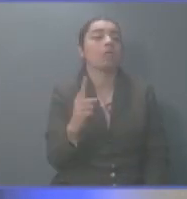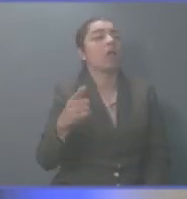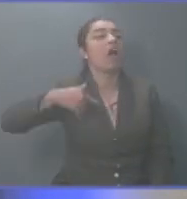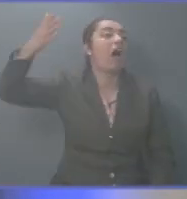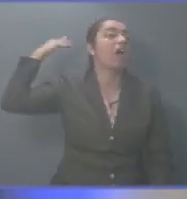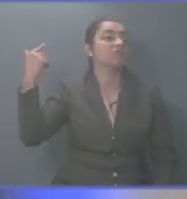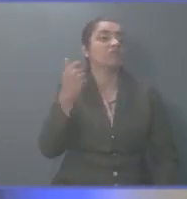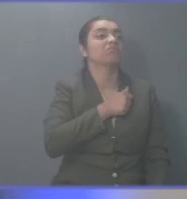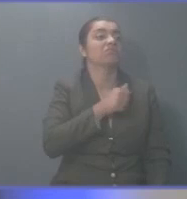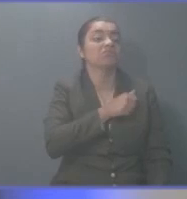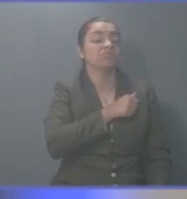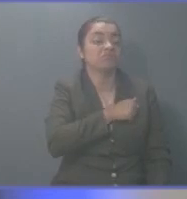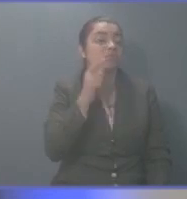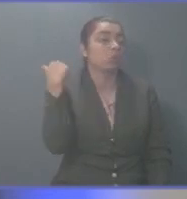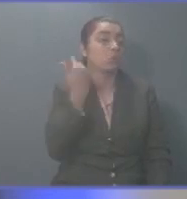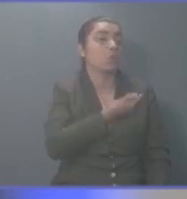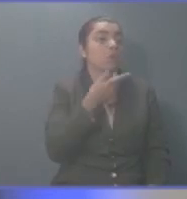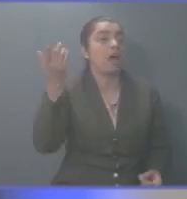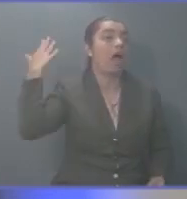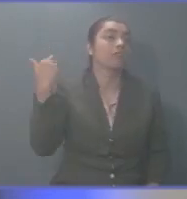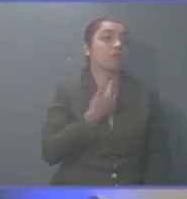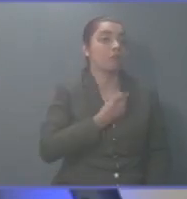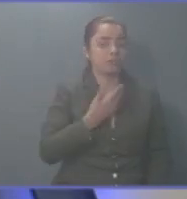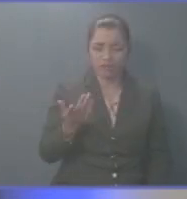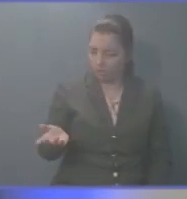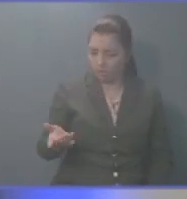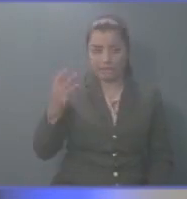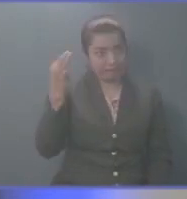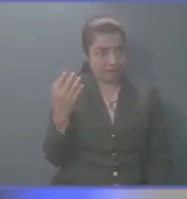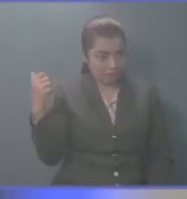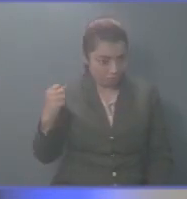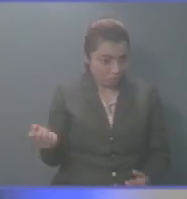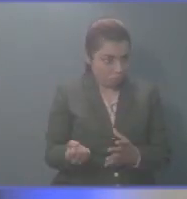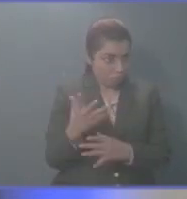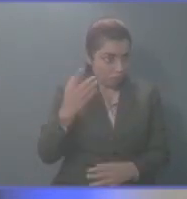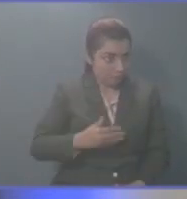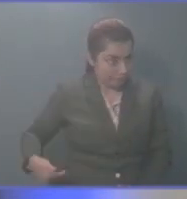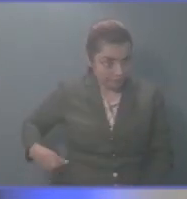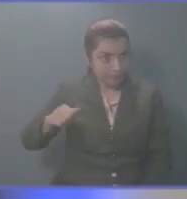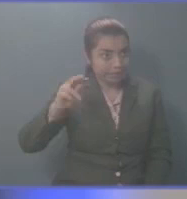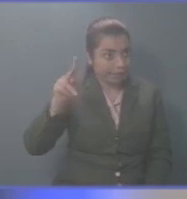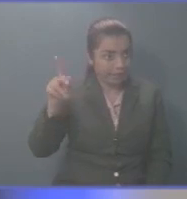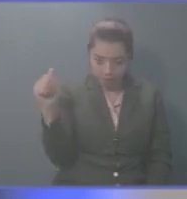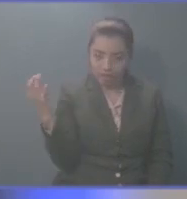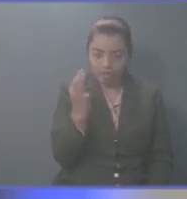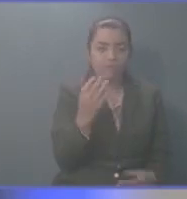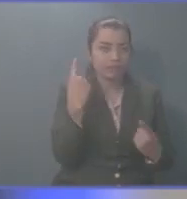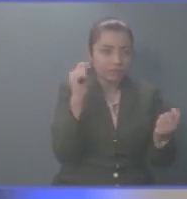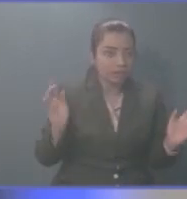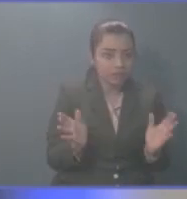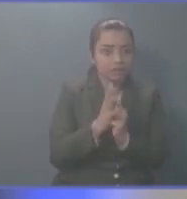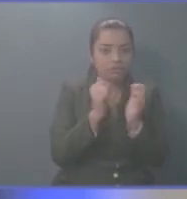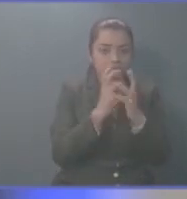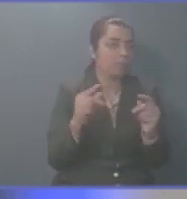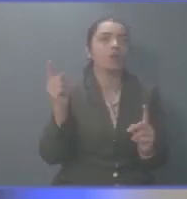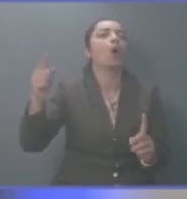antecesores. Entonces hay que ser un poco cauteloso en ese sentido, Max, y nosotros vamos a estarle dando seguimiento al tema para ver cómo podemos contribuir desde este